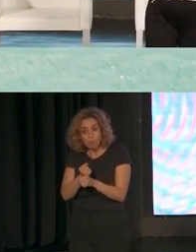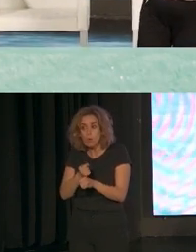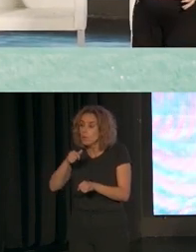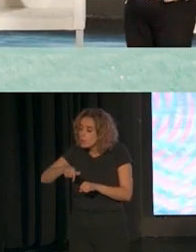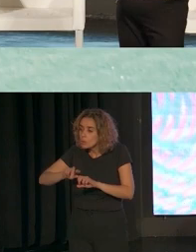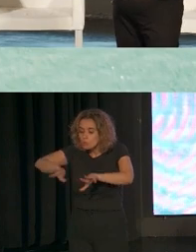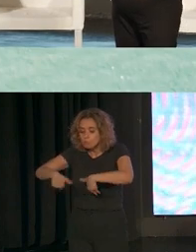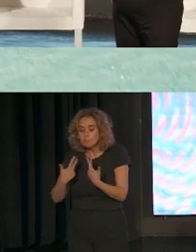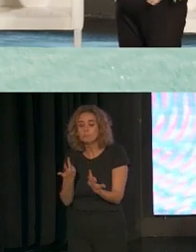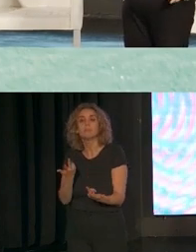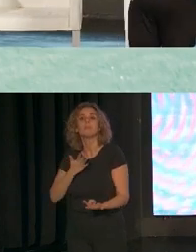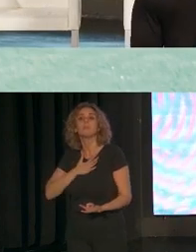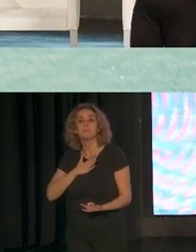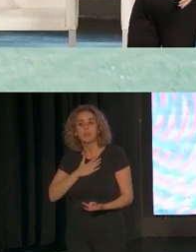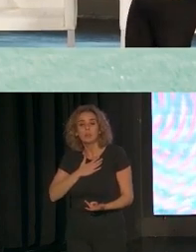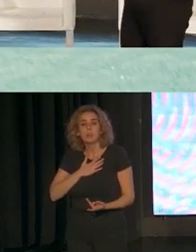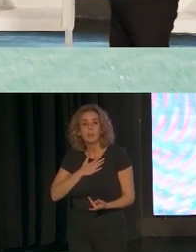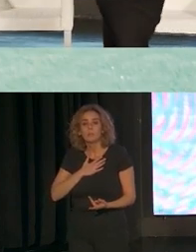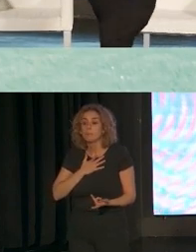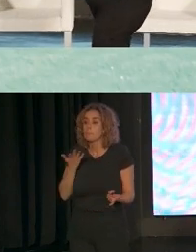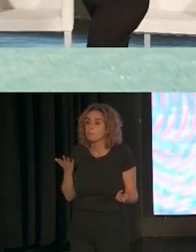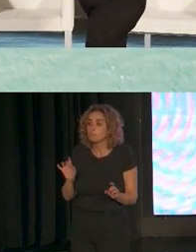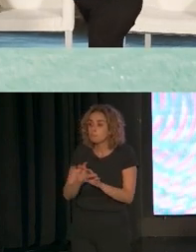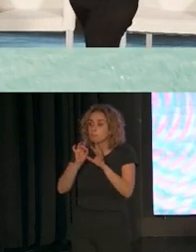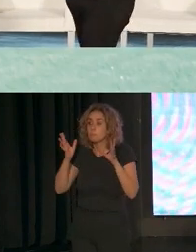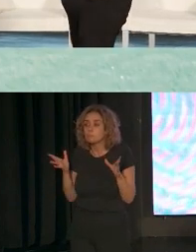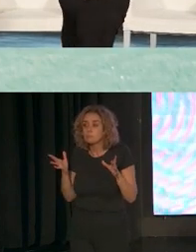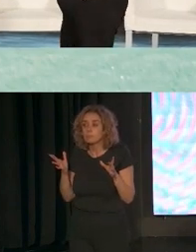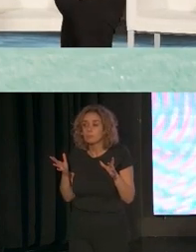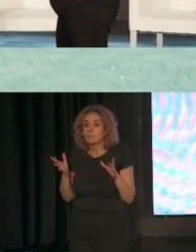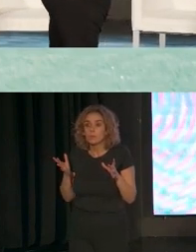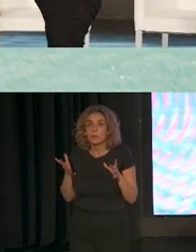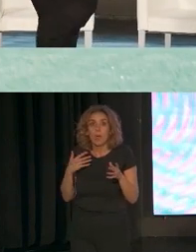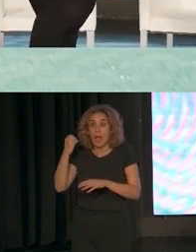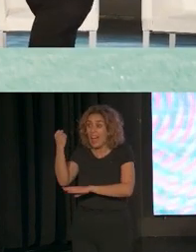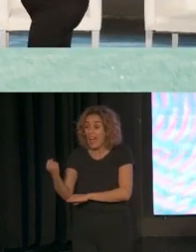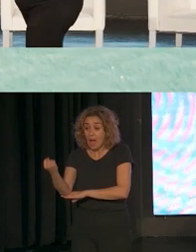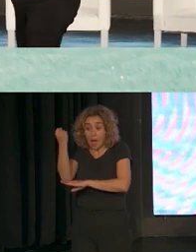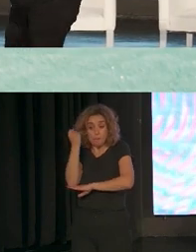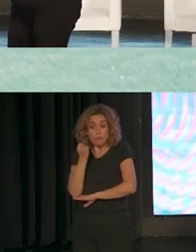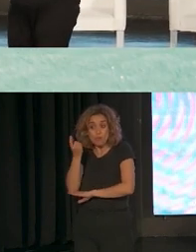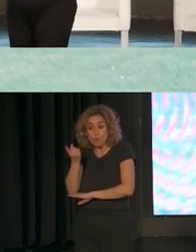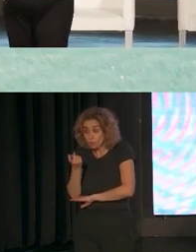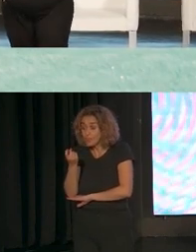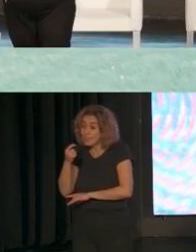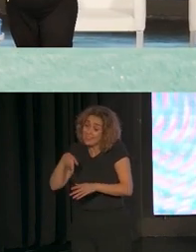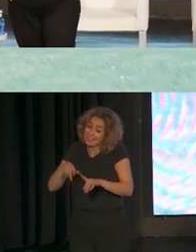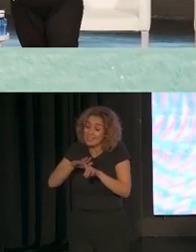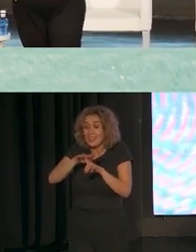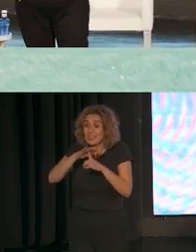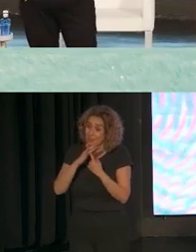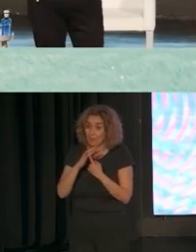me permitió descubrir que claro cuando tienes los apoyos necesarios en este caso